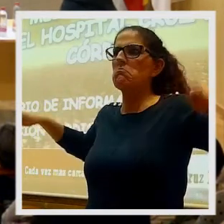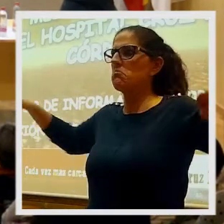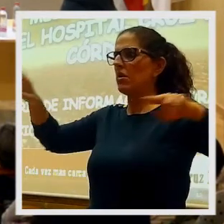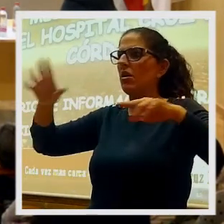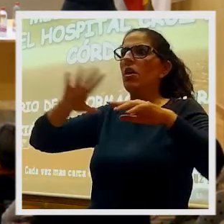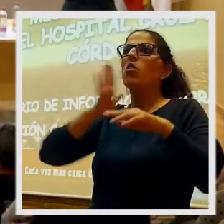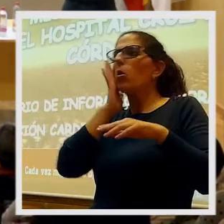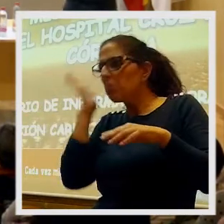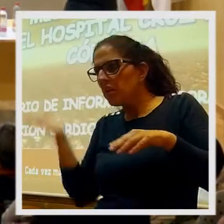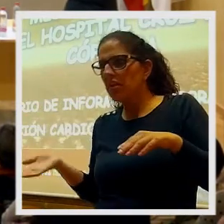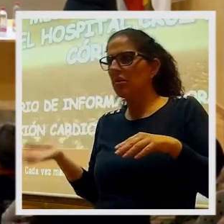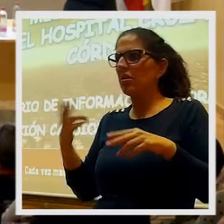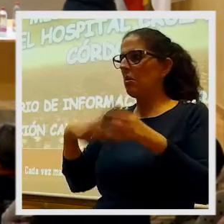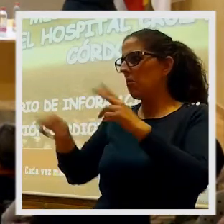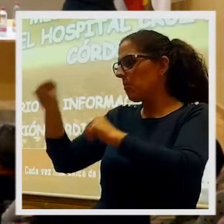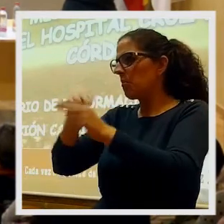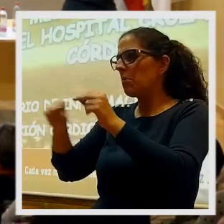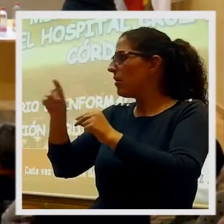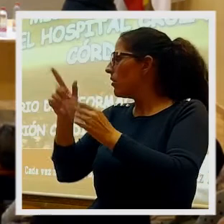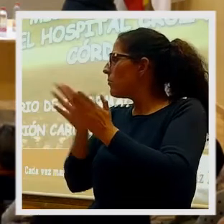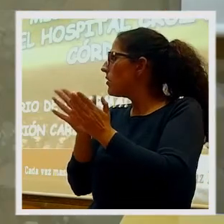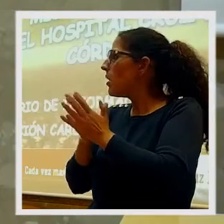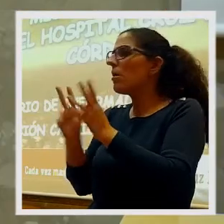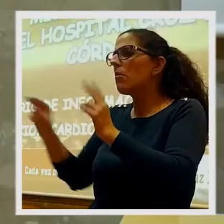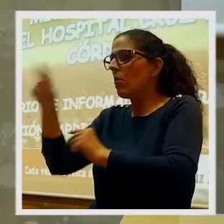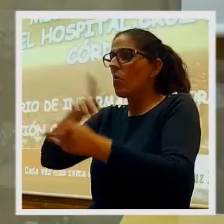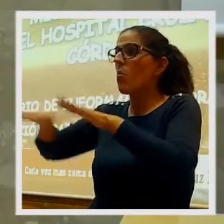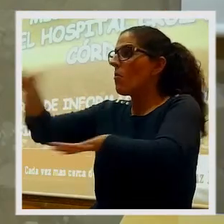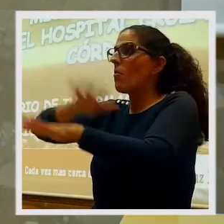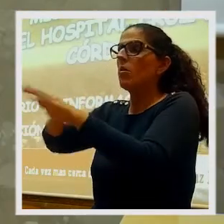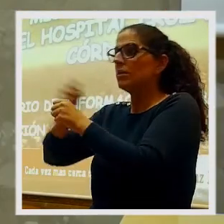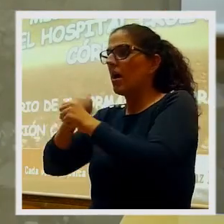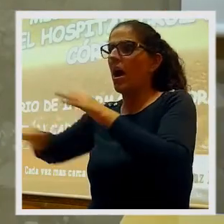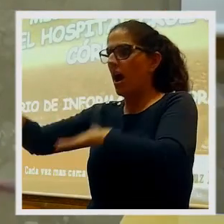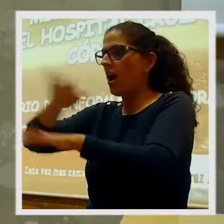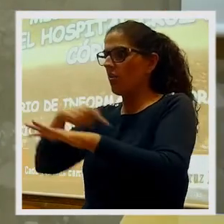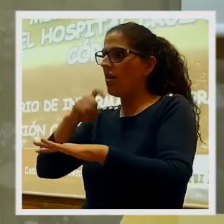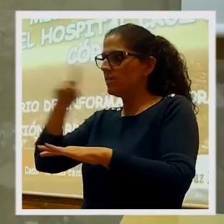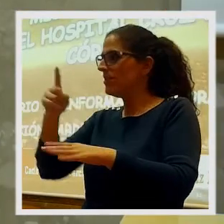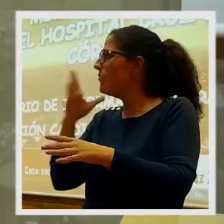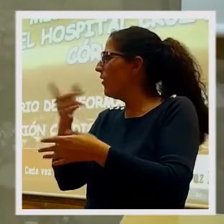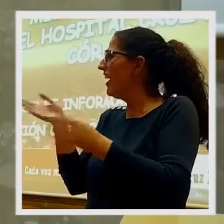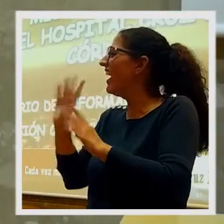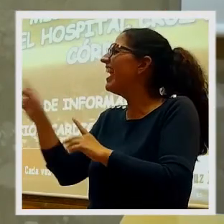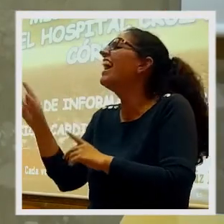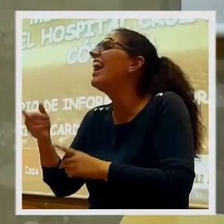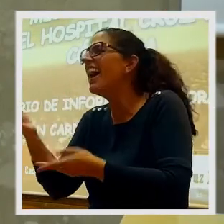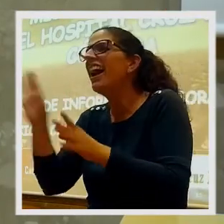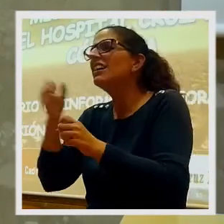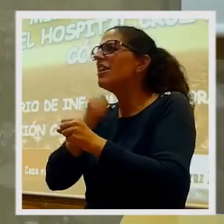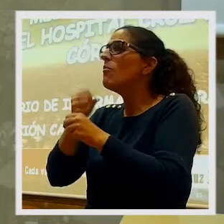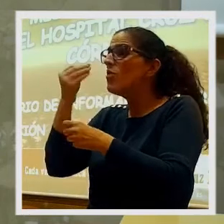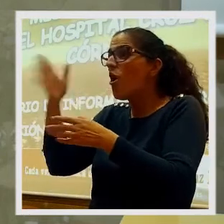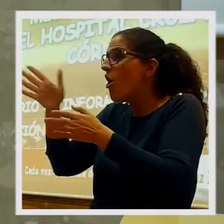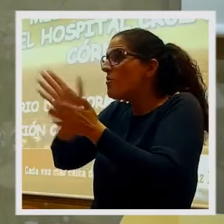estaban inconscientes. El personal allí que trabaja allí no para un segundo, eso se gana en el sueldo, ¿eh? A ver si hablen para que le suban el sueldo, que esta gente se lo